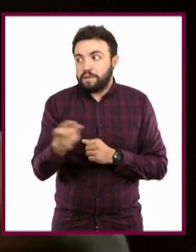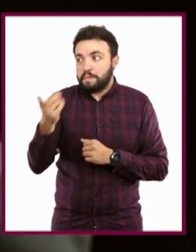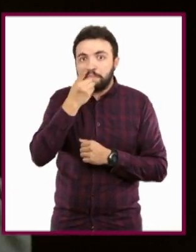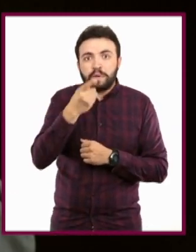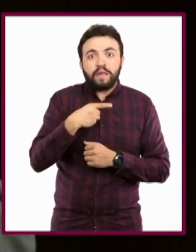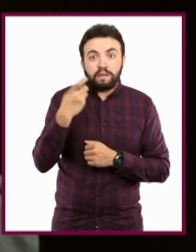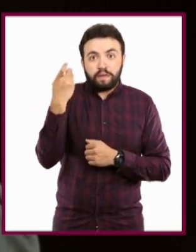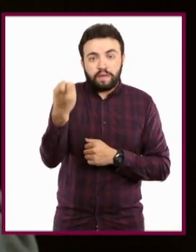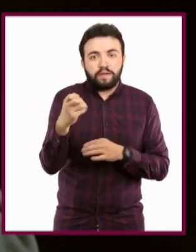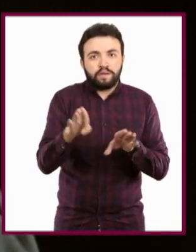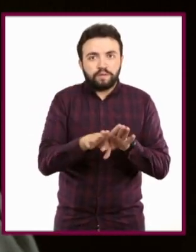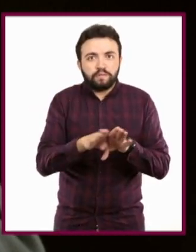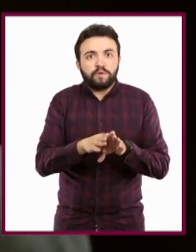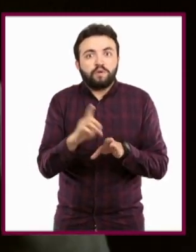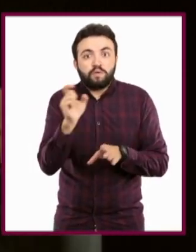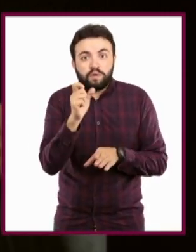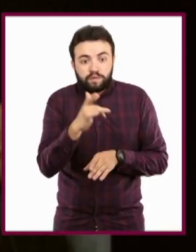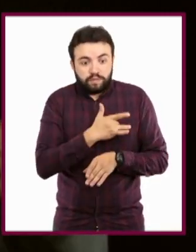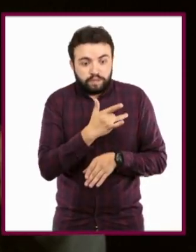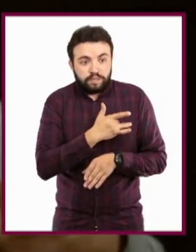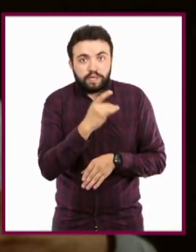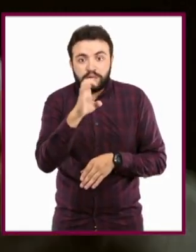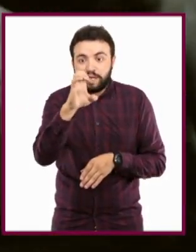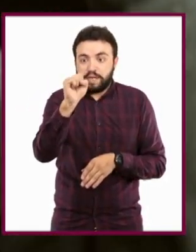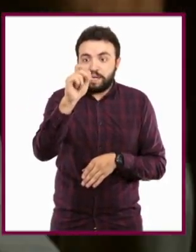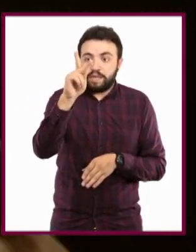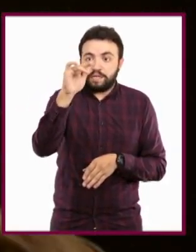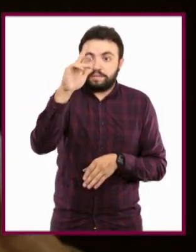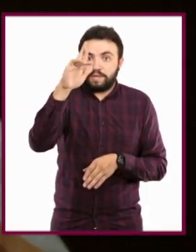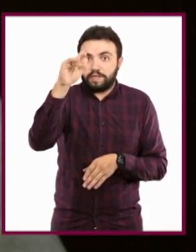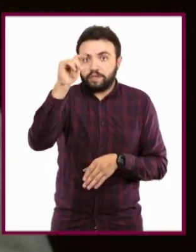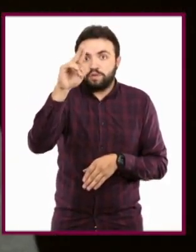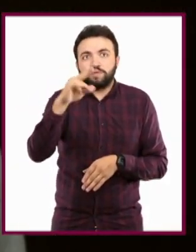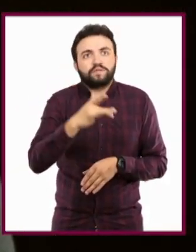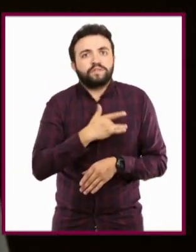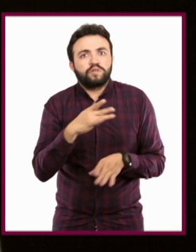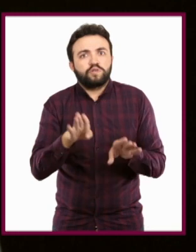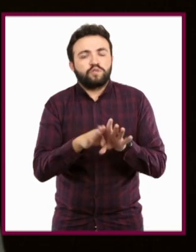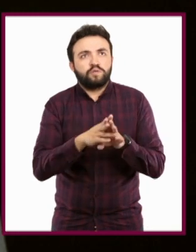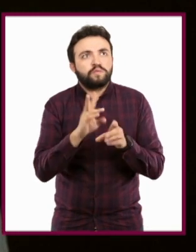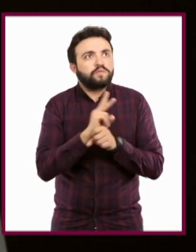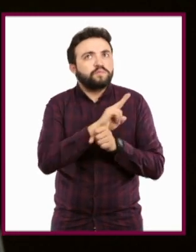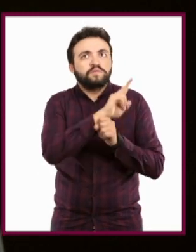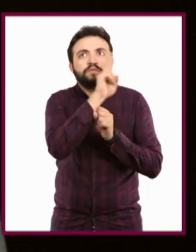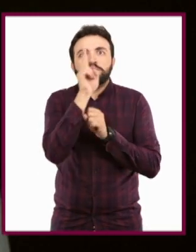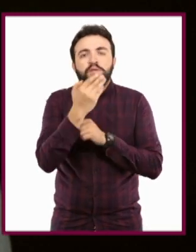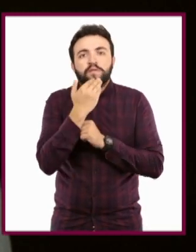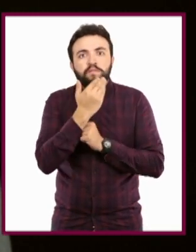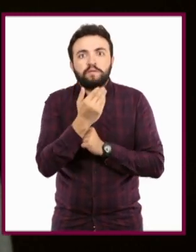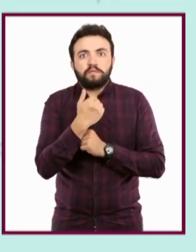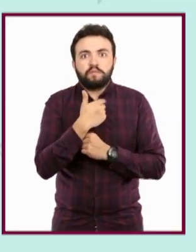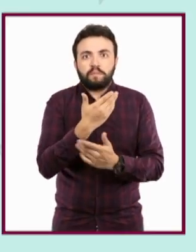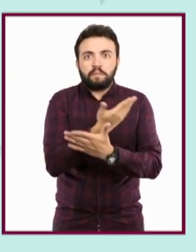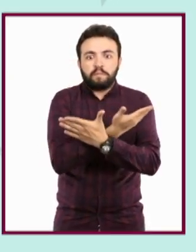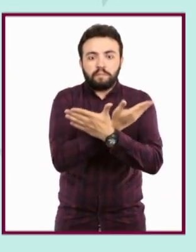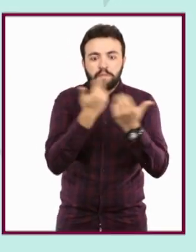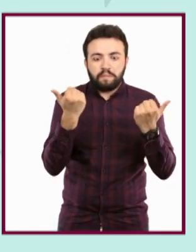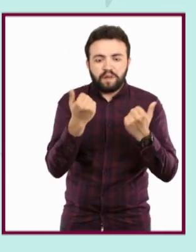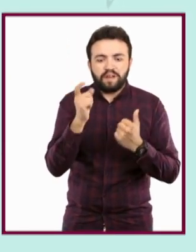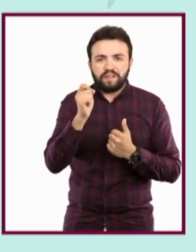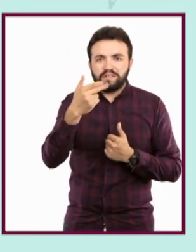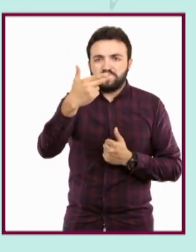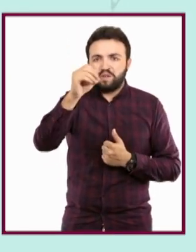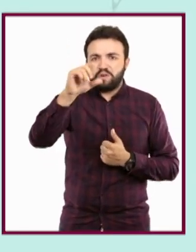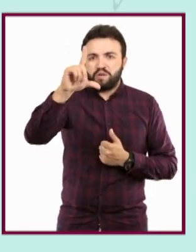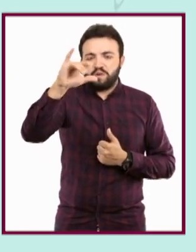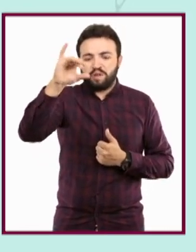encuentran las conexiones entre las cosas y los fenómenos. Y ahí, ¡zas!, me deslumbró con una palabra que no conocía, holismo.